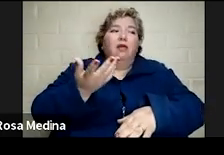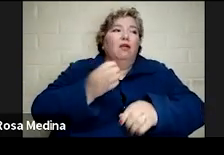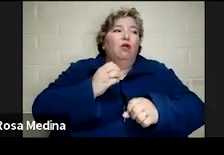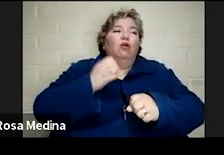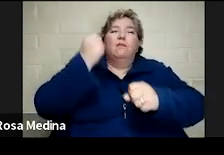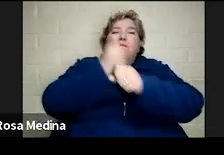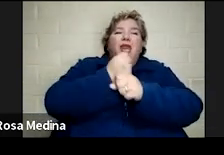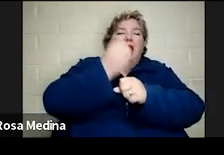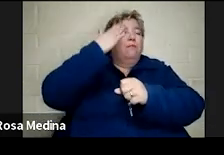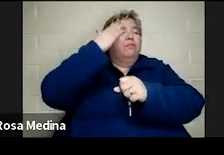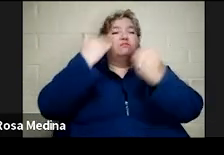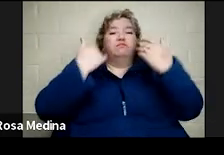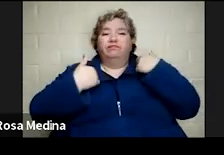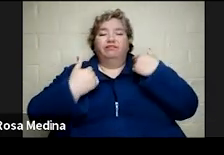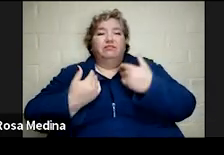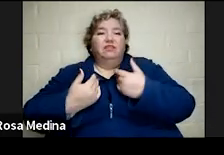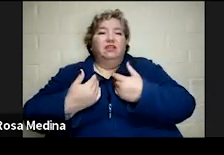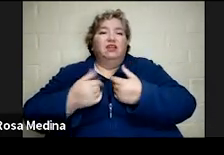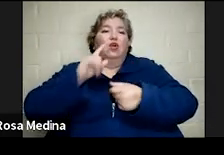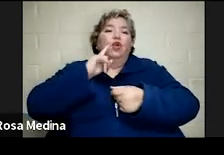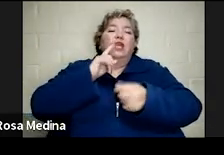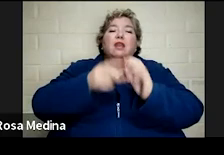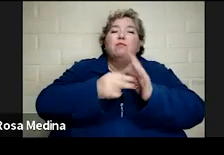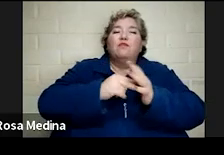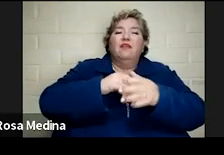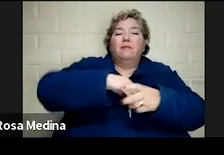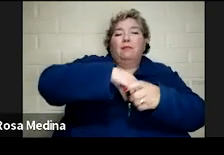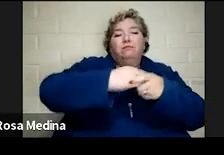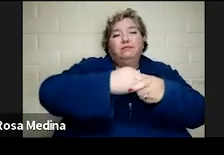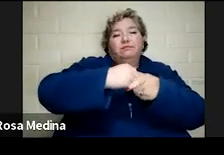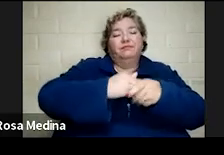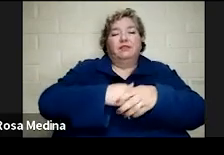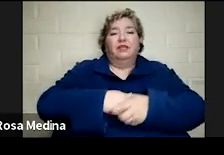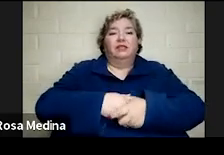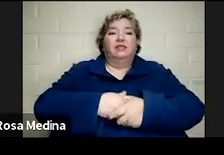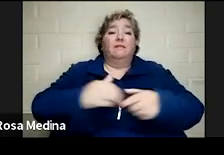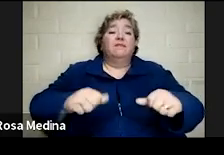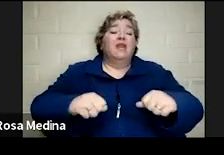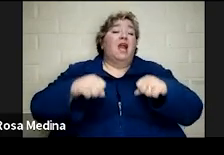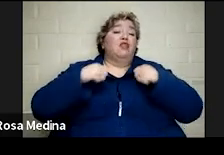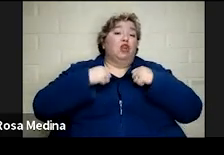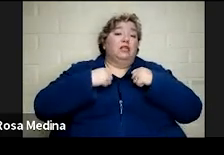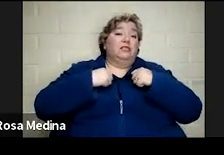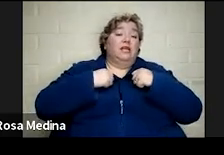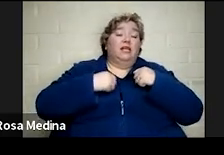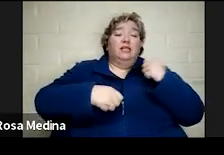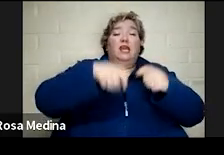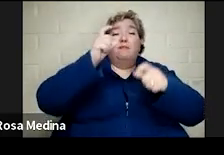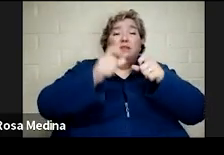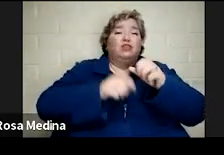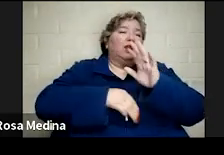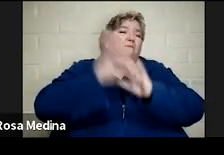o tienen más esguince o cosas así. Y en la adolescencia son personas que tienen más